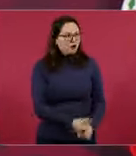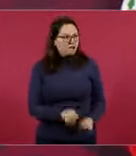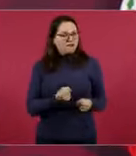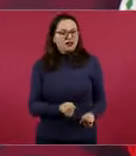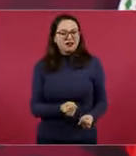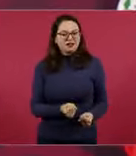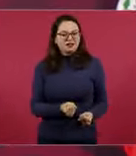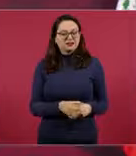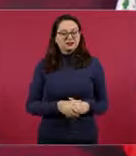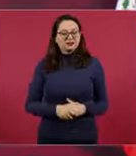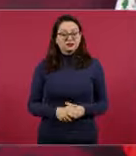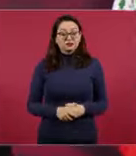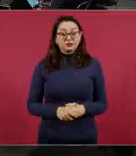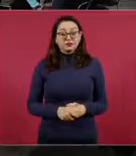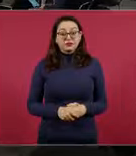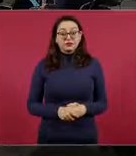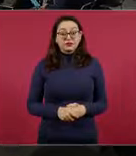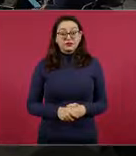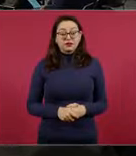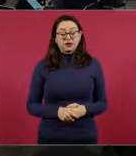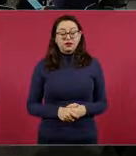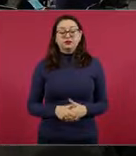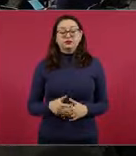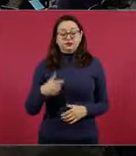al grado de que estaba Jesús, mi hijo,